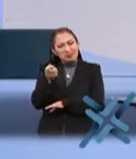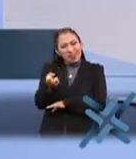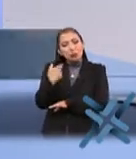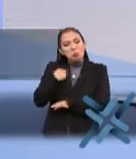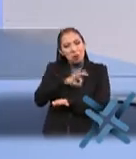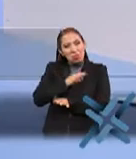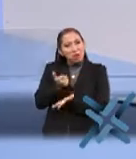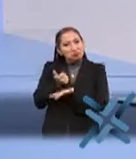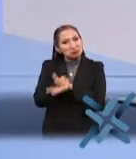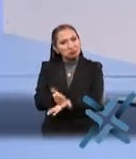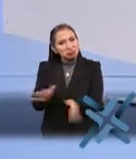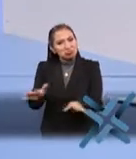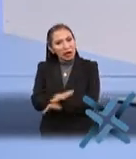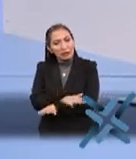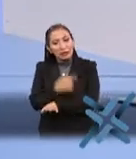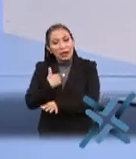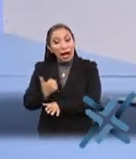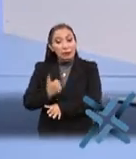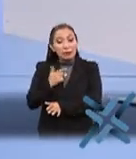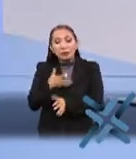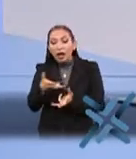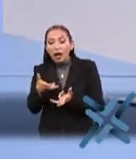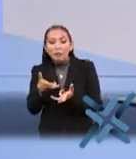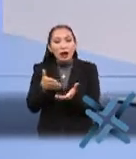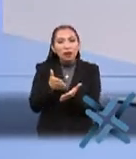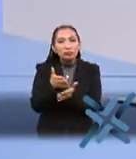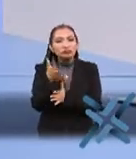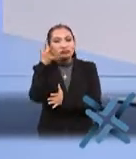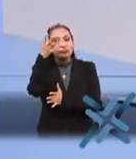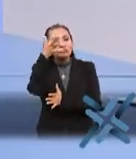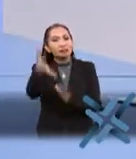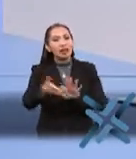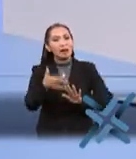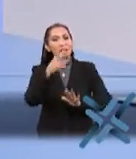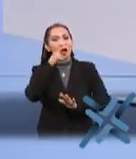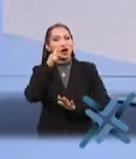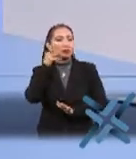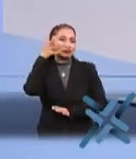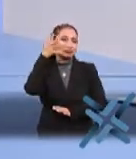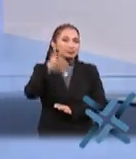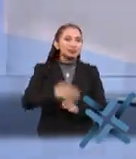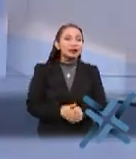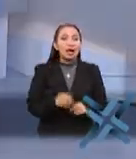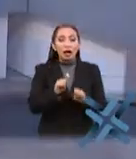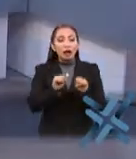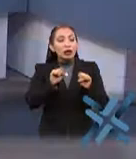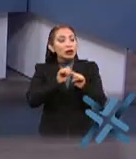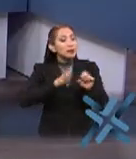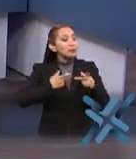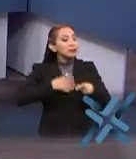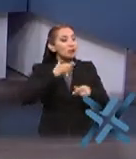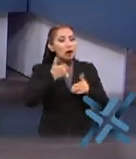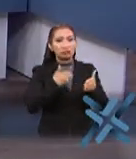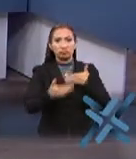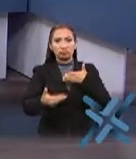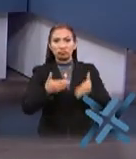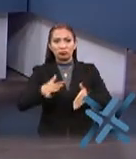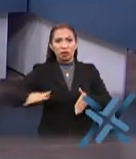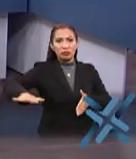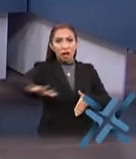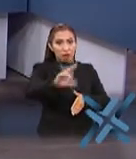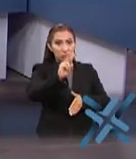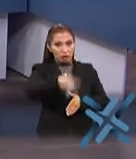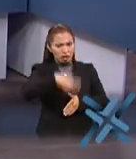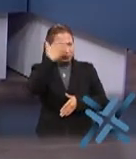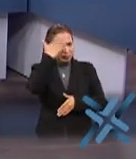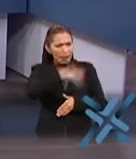y aprovechar los caminos que nos pueden llevar hacia la construcción de un mejor futuro. Las sociedades más avanzadas, no es un misterio